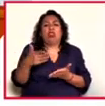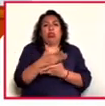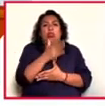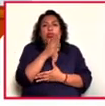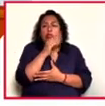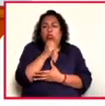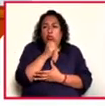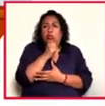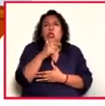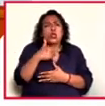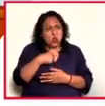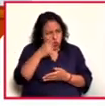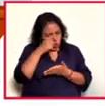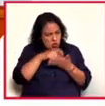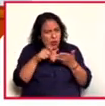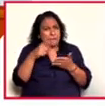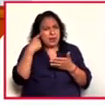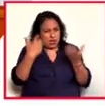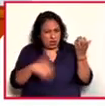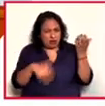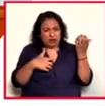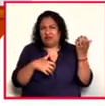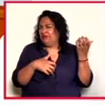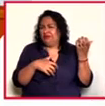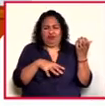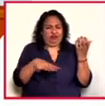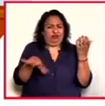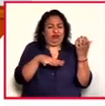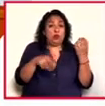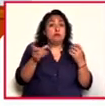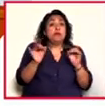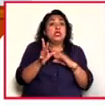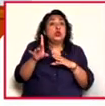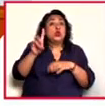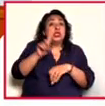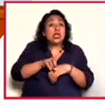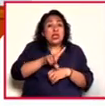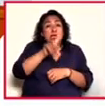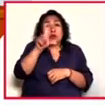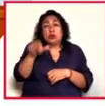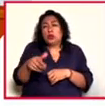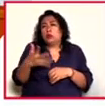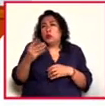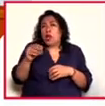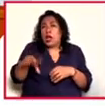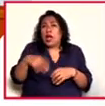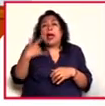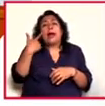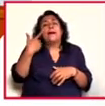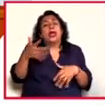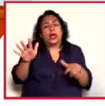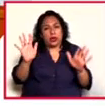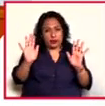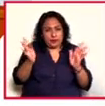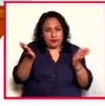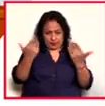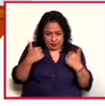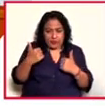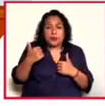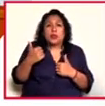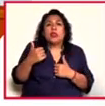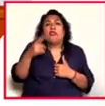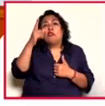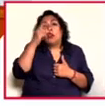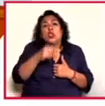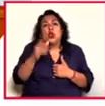yo compongo, es que llegaba con la guitarra, y no, hasta que un buen día, después de 1000 intentos, le dijeron, a ver, Don Refugio, pase, le falló un cantante, venga